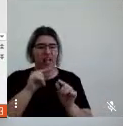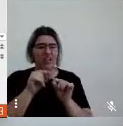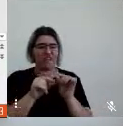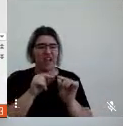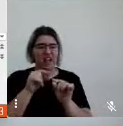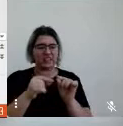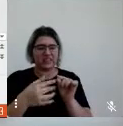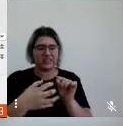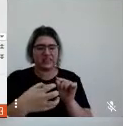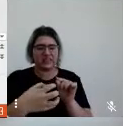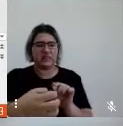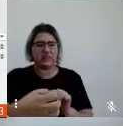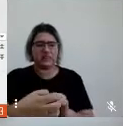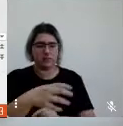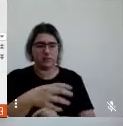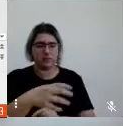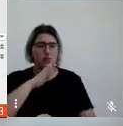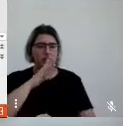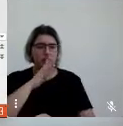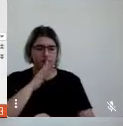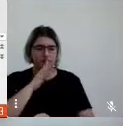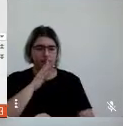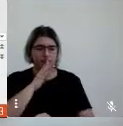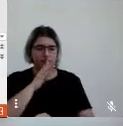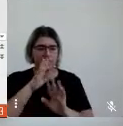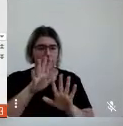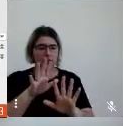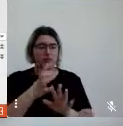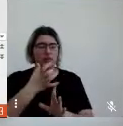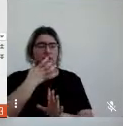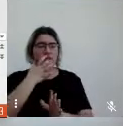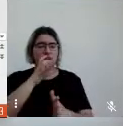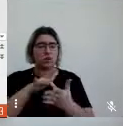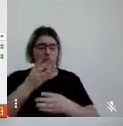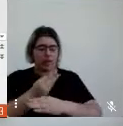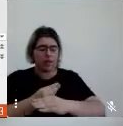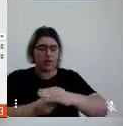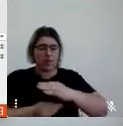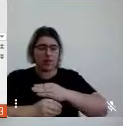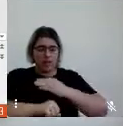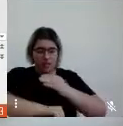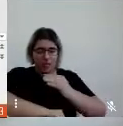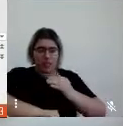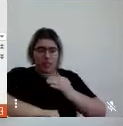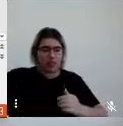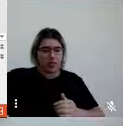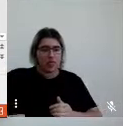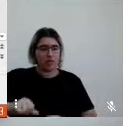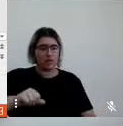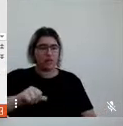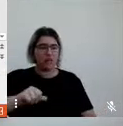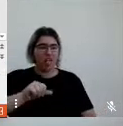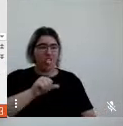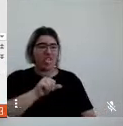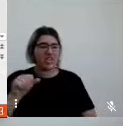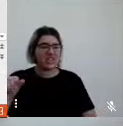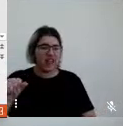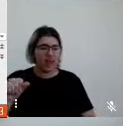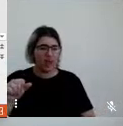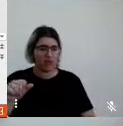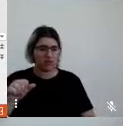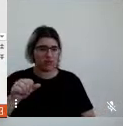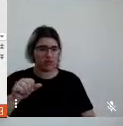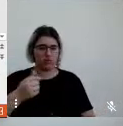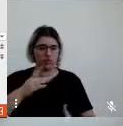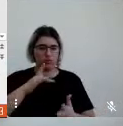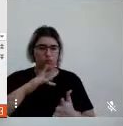madre. Sin embargo, cuando es un parto por cesárea, la primera exposición que va a tener ese bebé va a ser a los guantes del